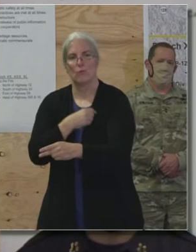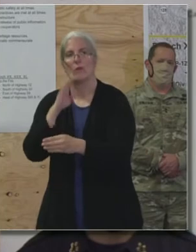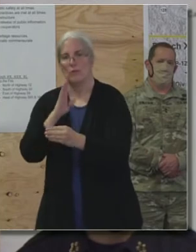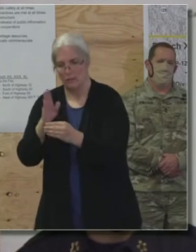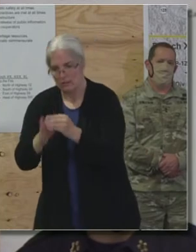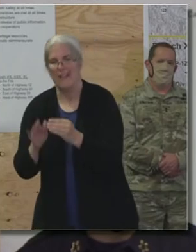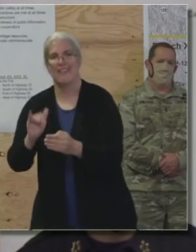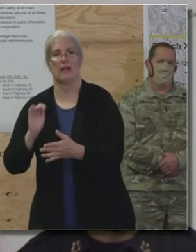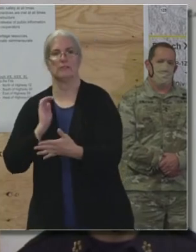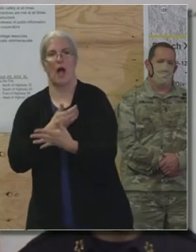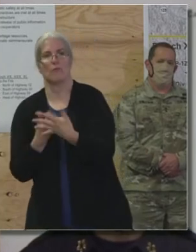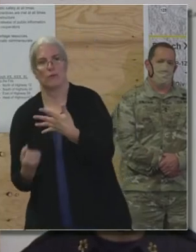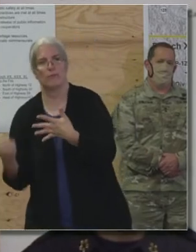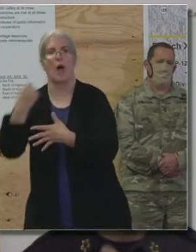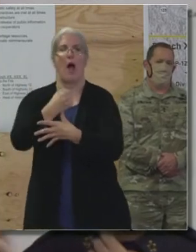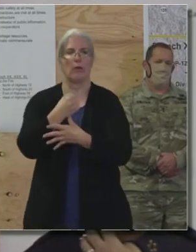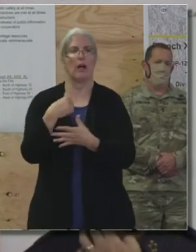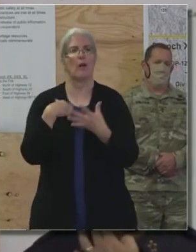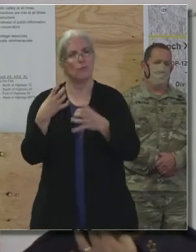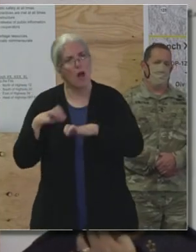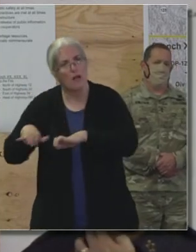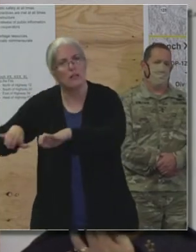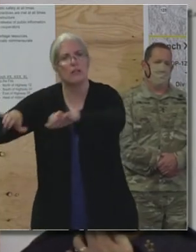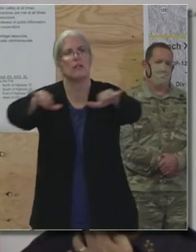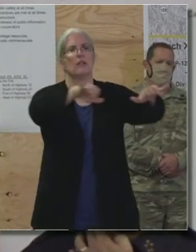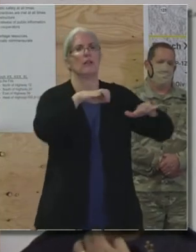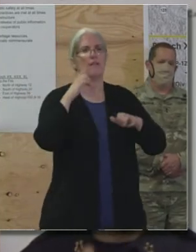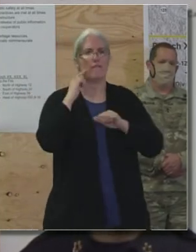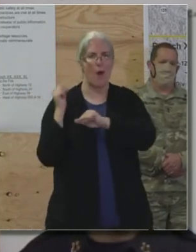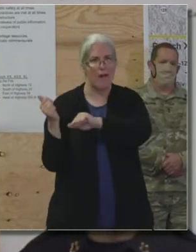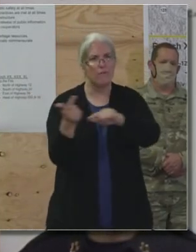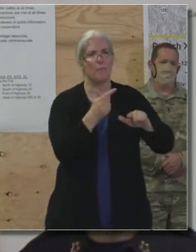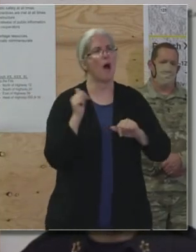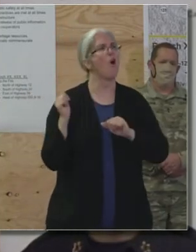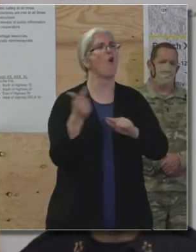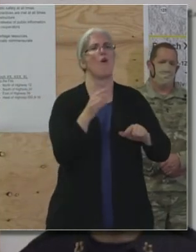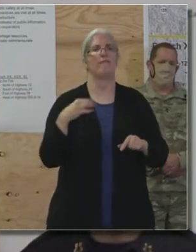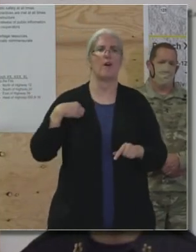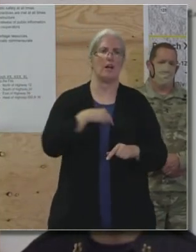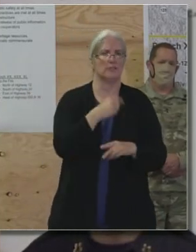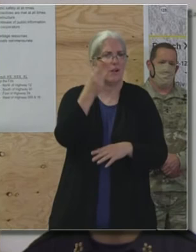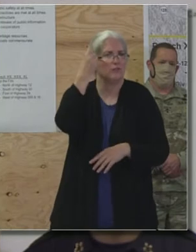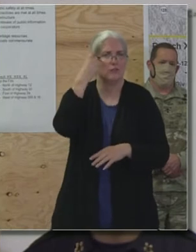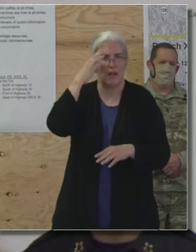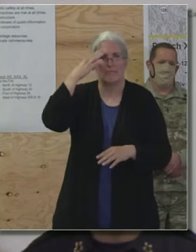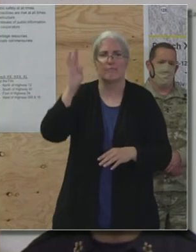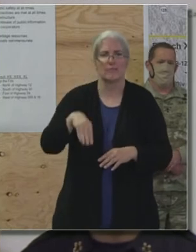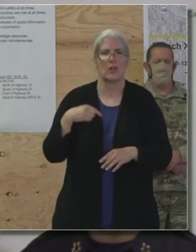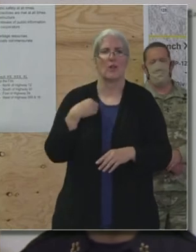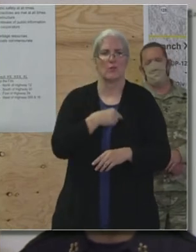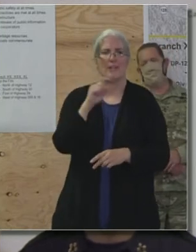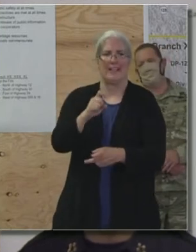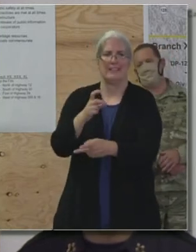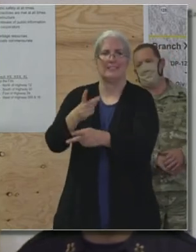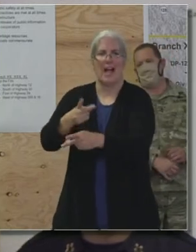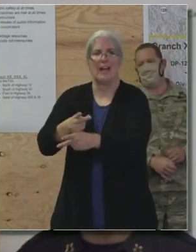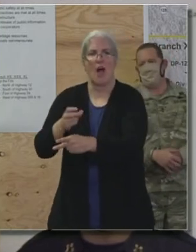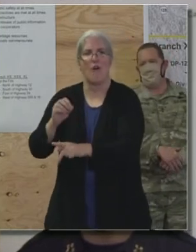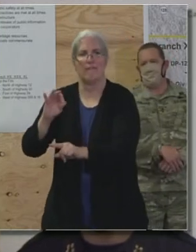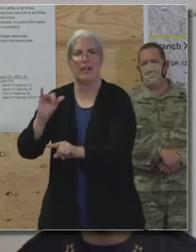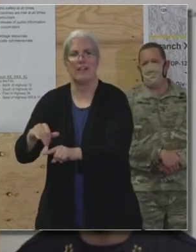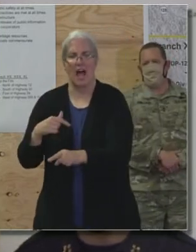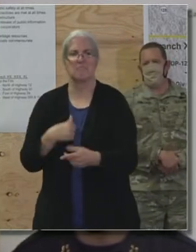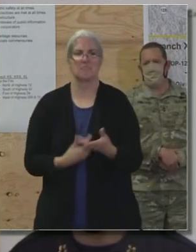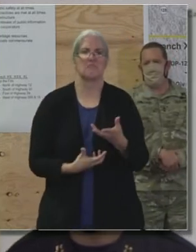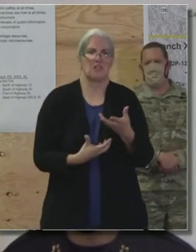una prioridad universal por todos los intereses todo el mundo reconoce que tenemos que hacerlo y estoy